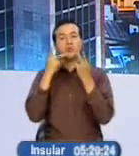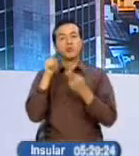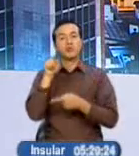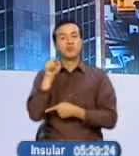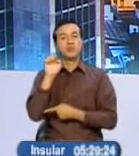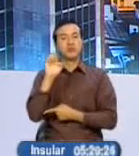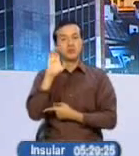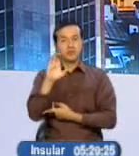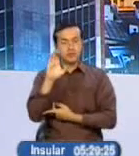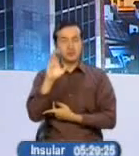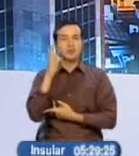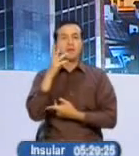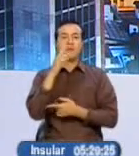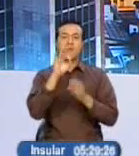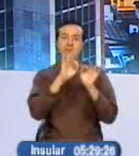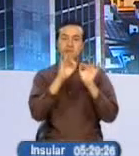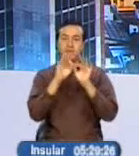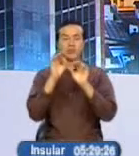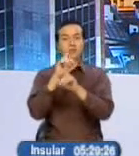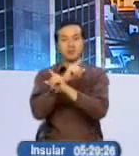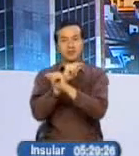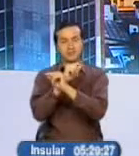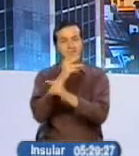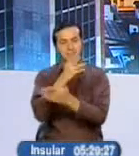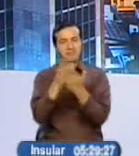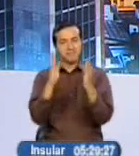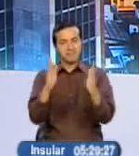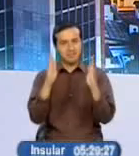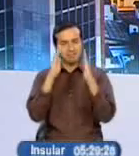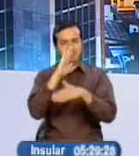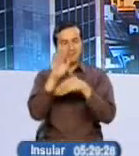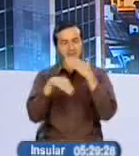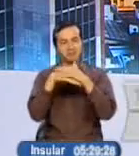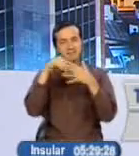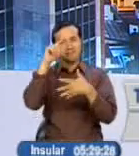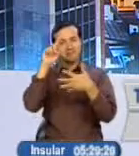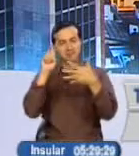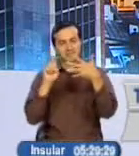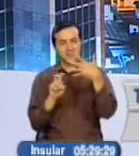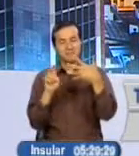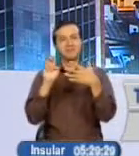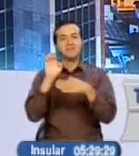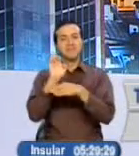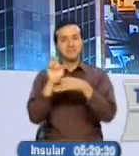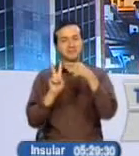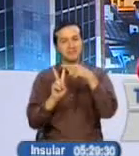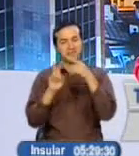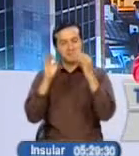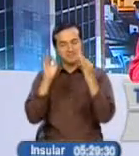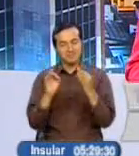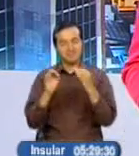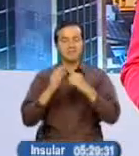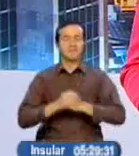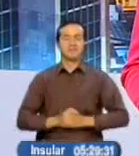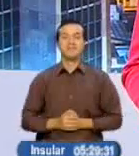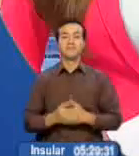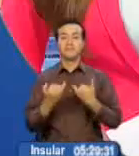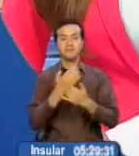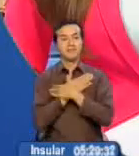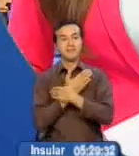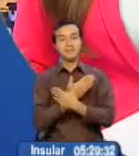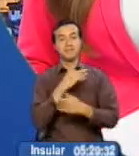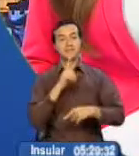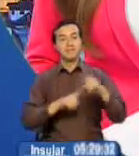www.mediospublicos.es. Tenemos cuentas en Facebook y en Twitter también para que siga el resto de la programación de este, su canal público. Saludamos hasta ahora con Abraham Verduga,